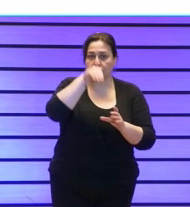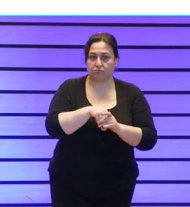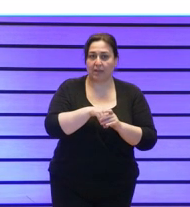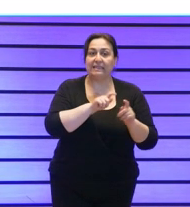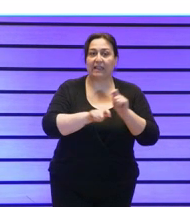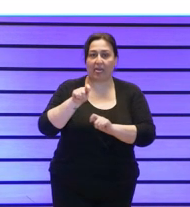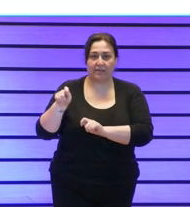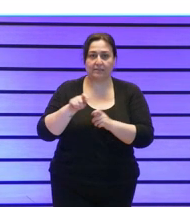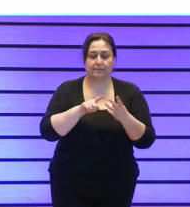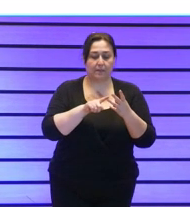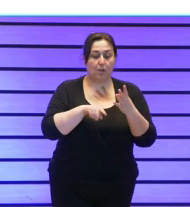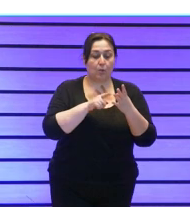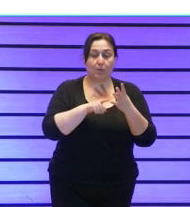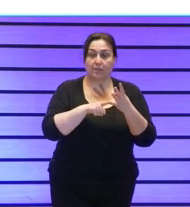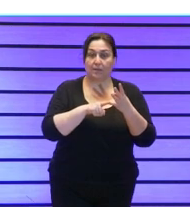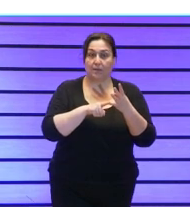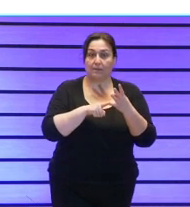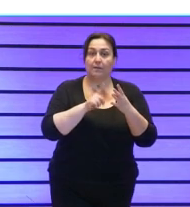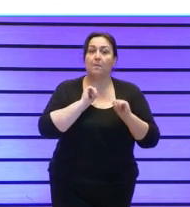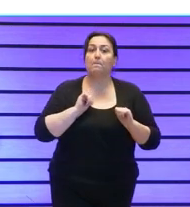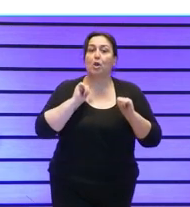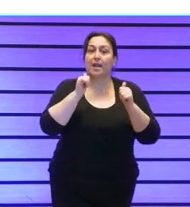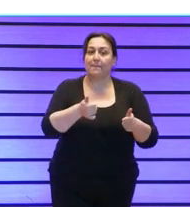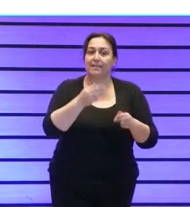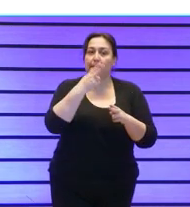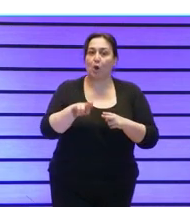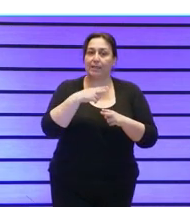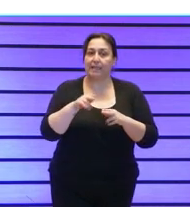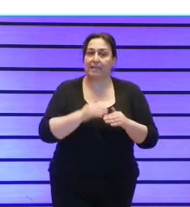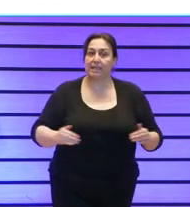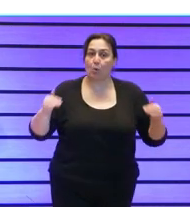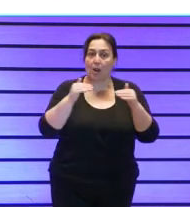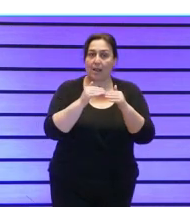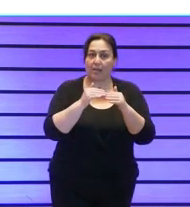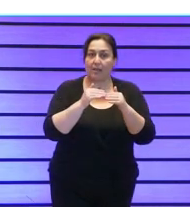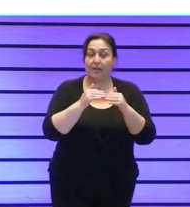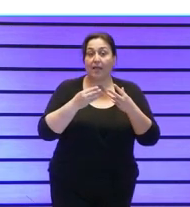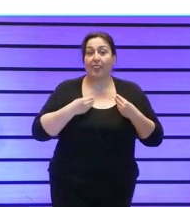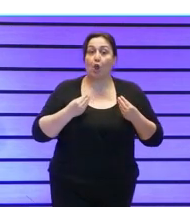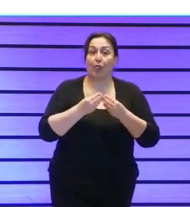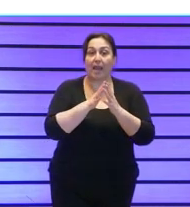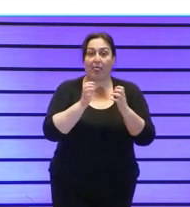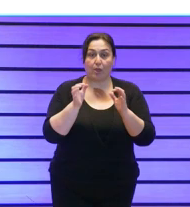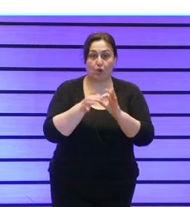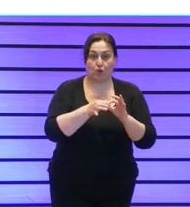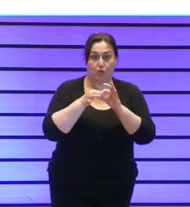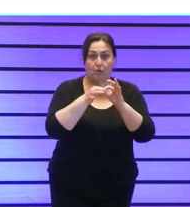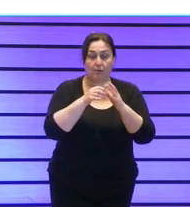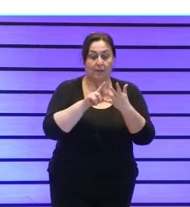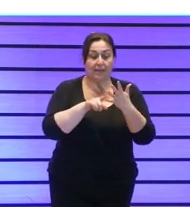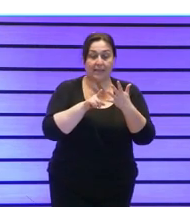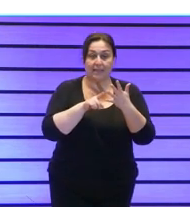entidades la cuarta poner en marcha políticas de igualdad y de conciliación la quinta